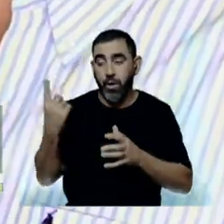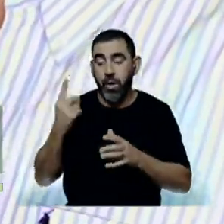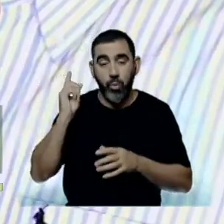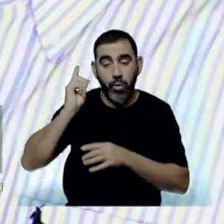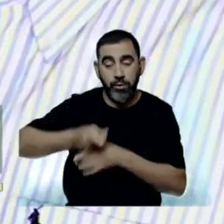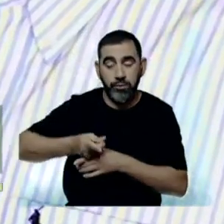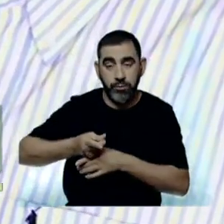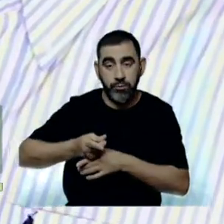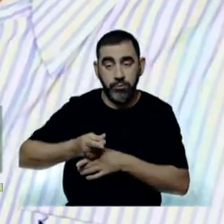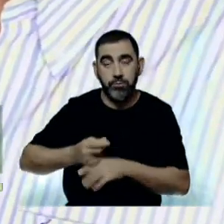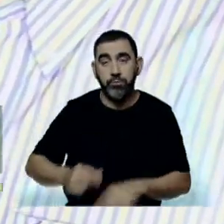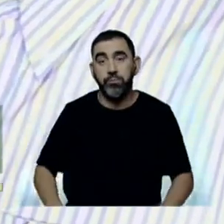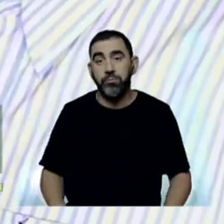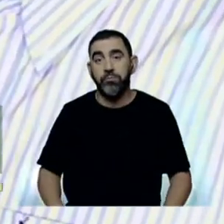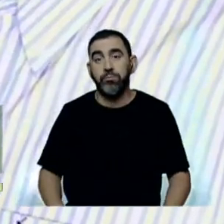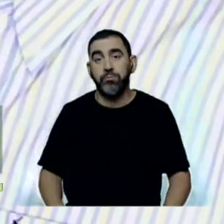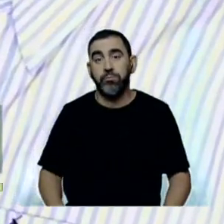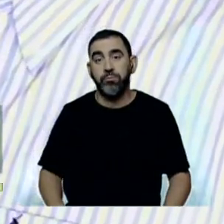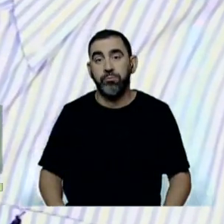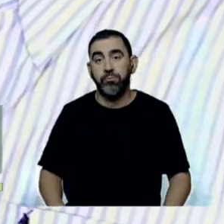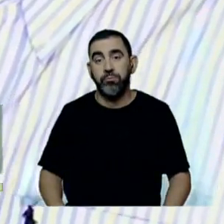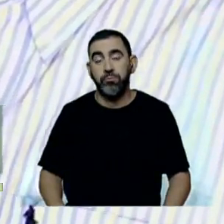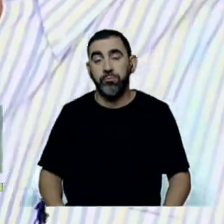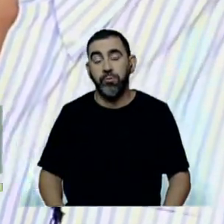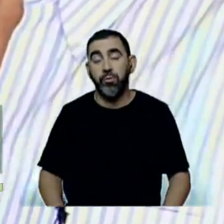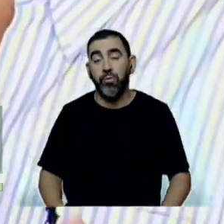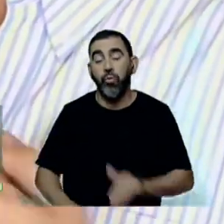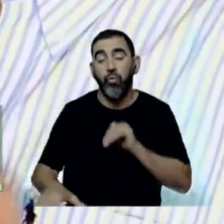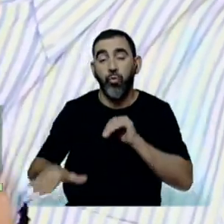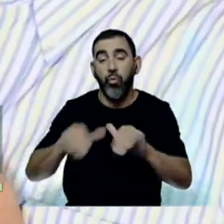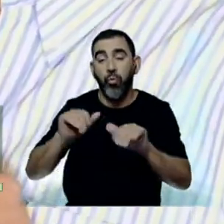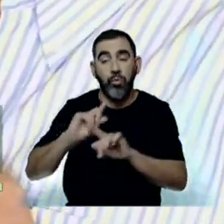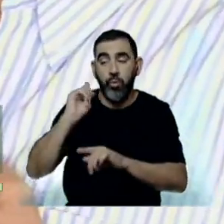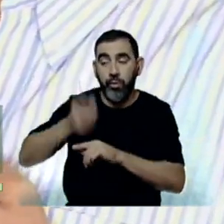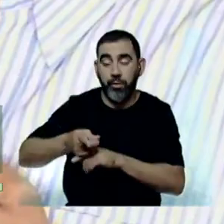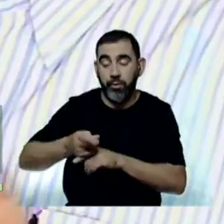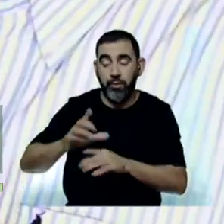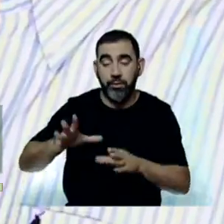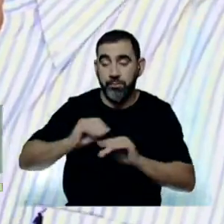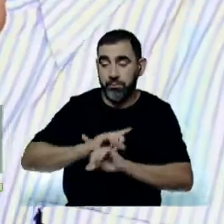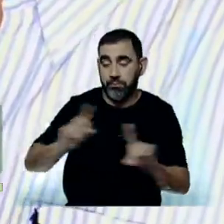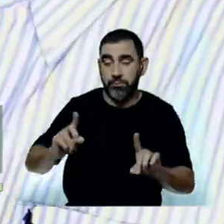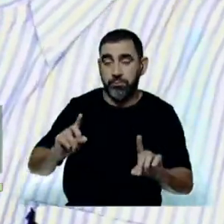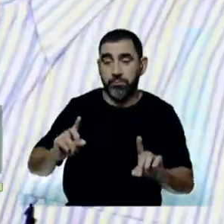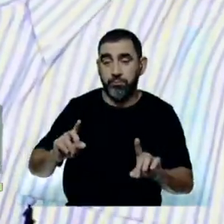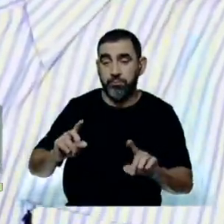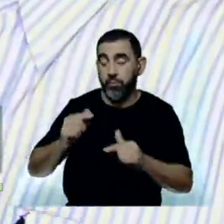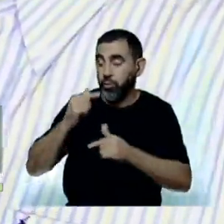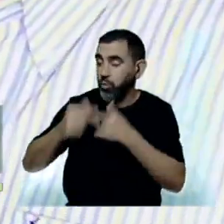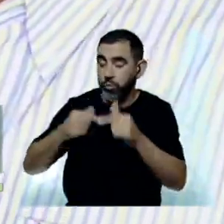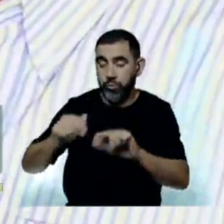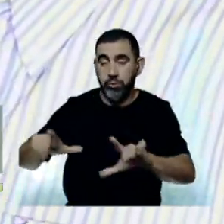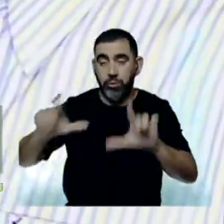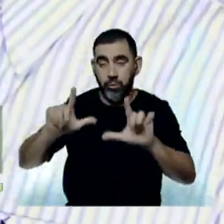postura, nos pareció de orden. Convocatoria no decidió tomar esa propuesta como propia, sino que se